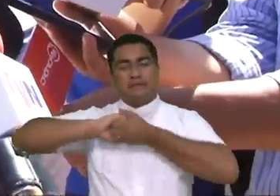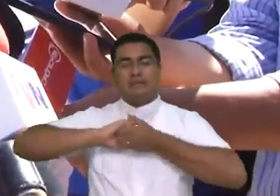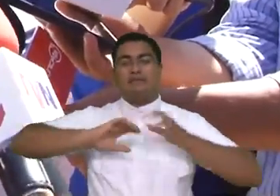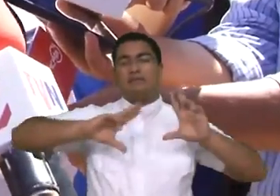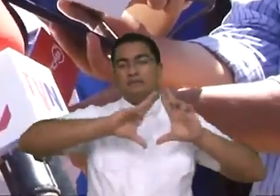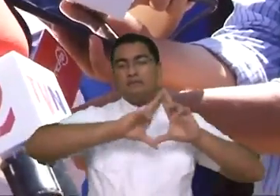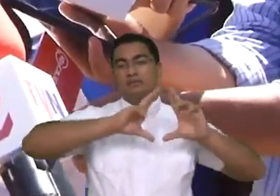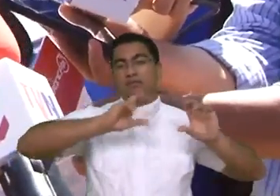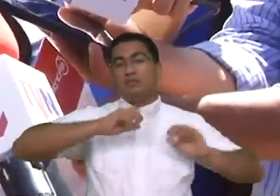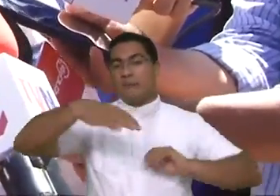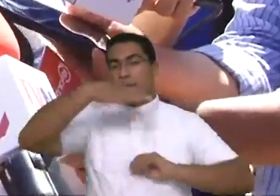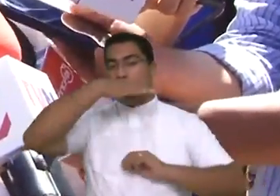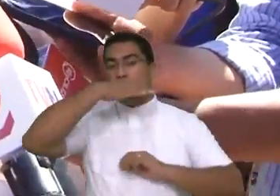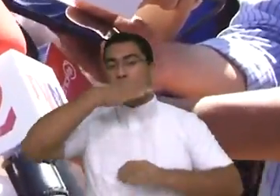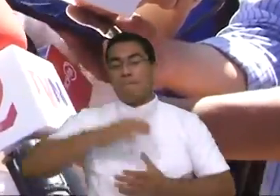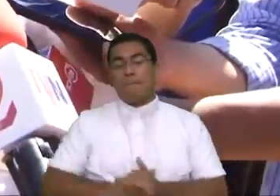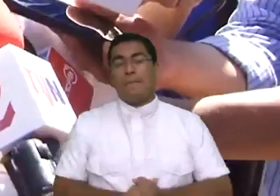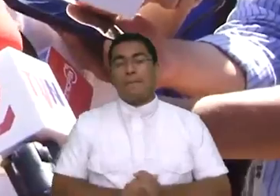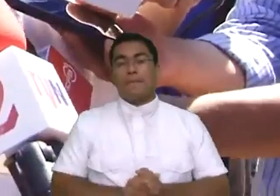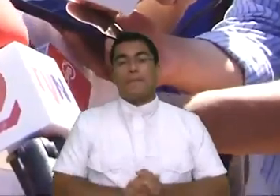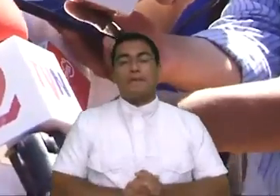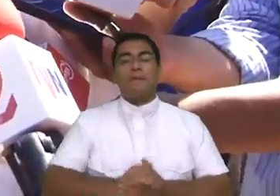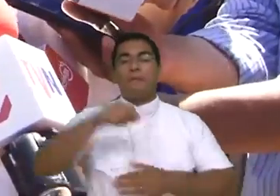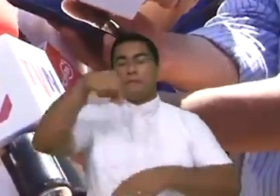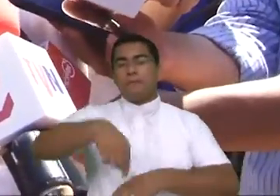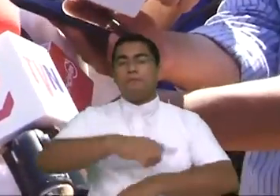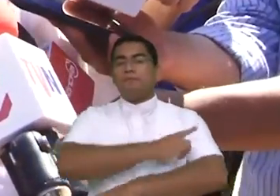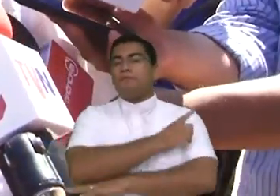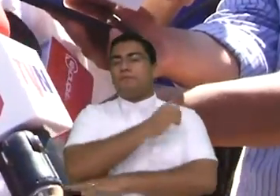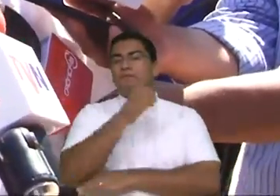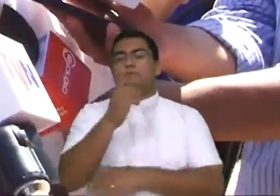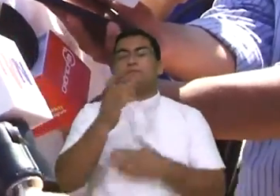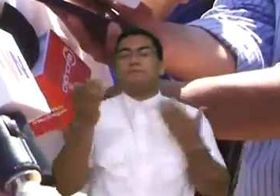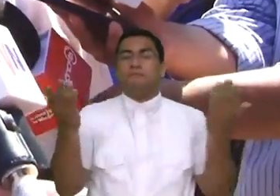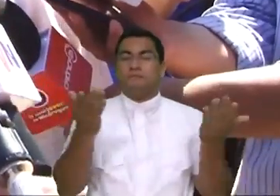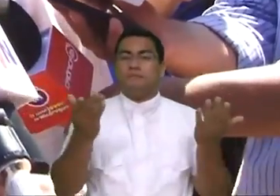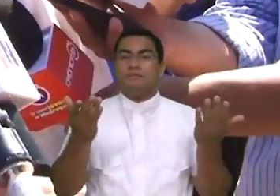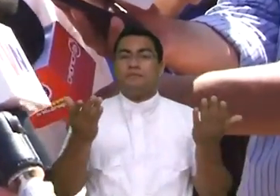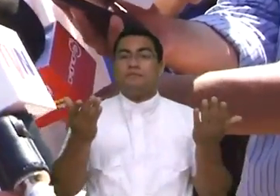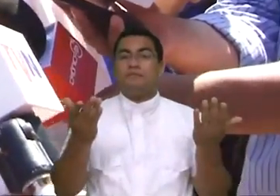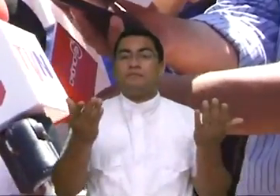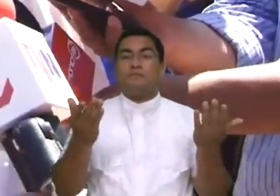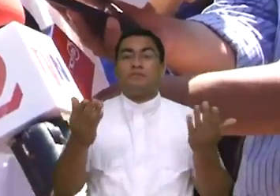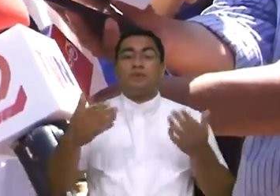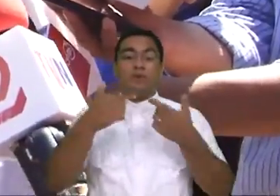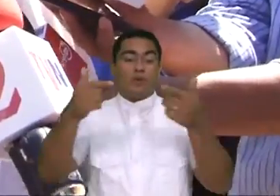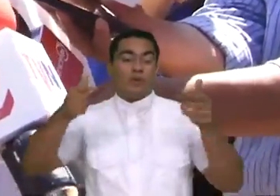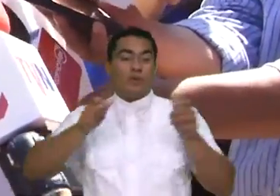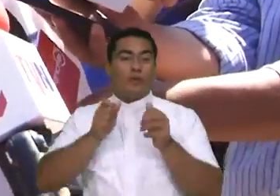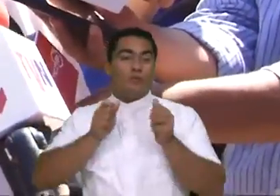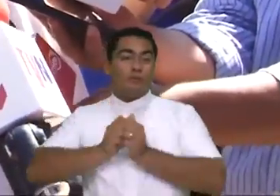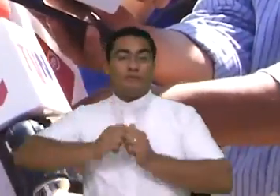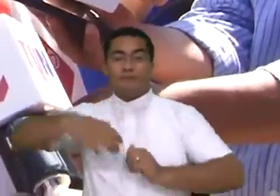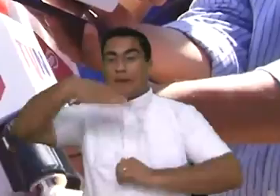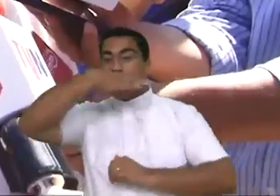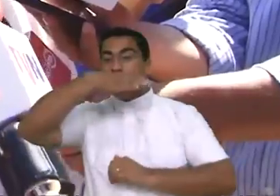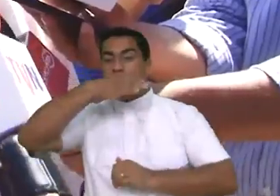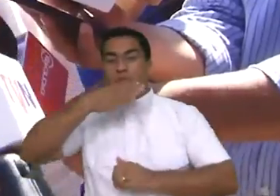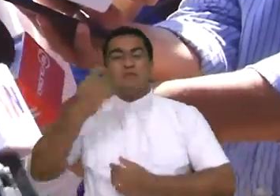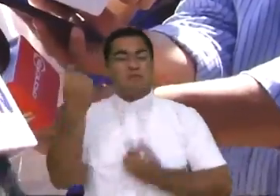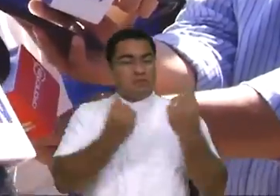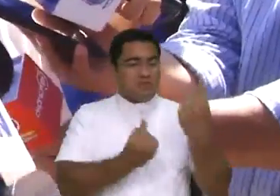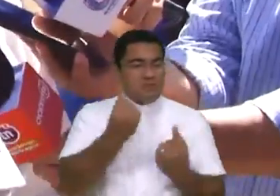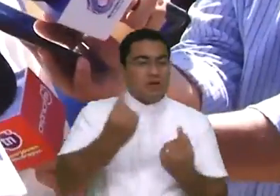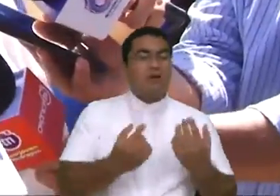Sandinista. Por eso el día de hoy estamos aquí, la militancia sandinista, diciéndole: